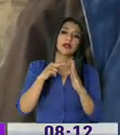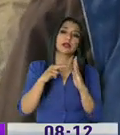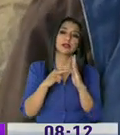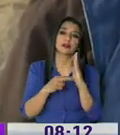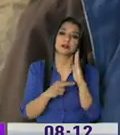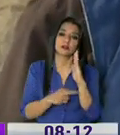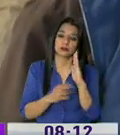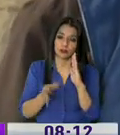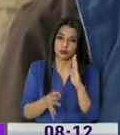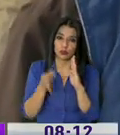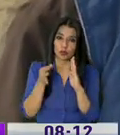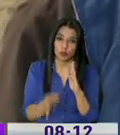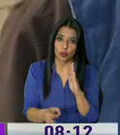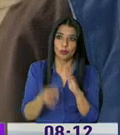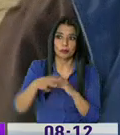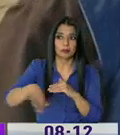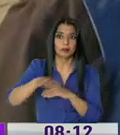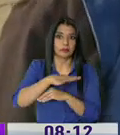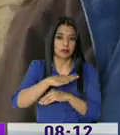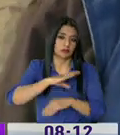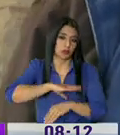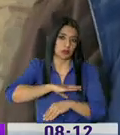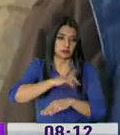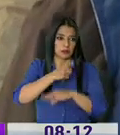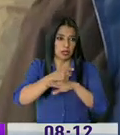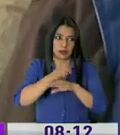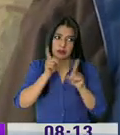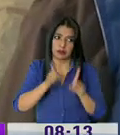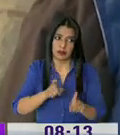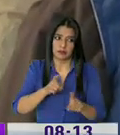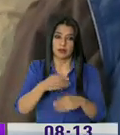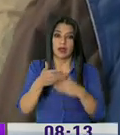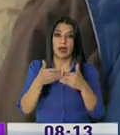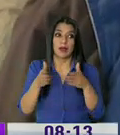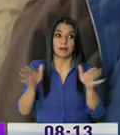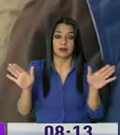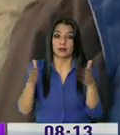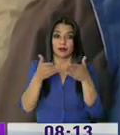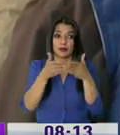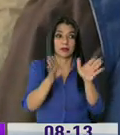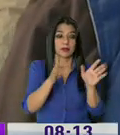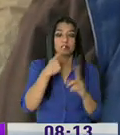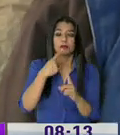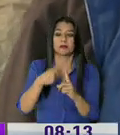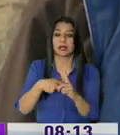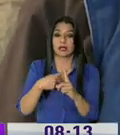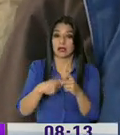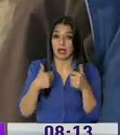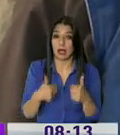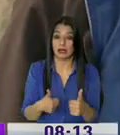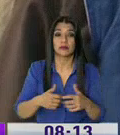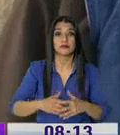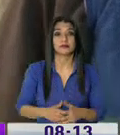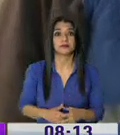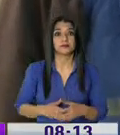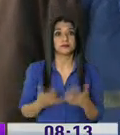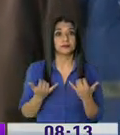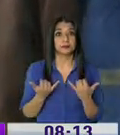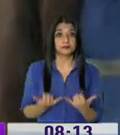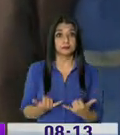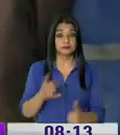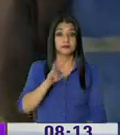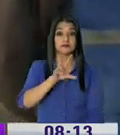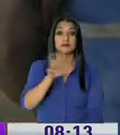se están exigiendo previas a la reapertura de los centros de comercio. Actualmente aquí tenemos